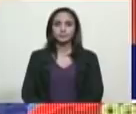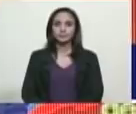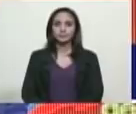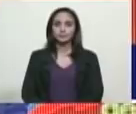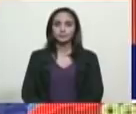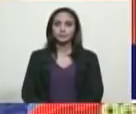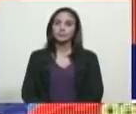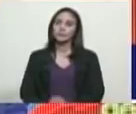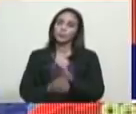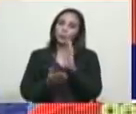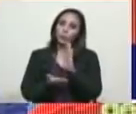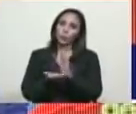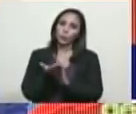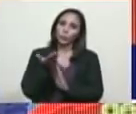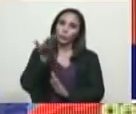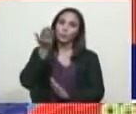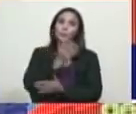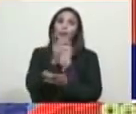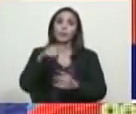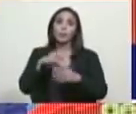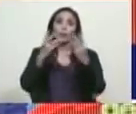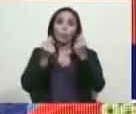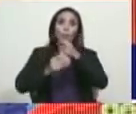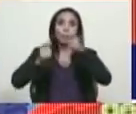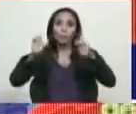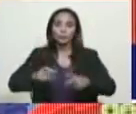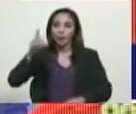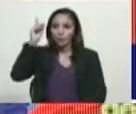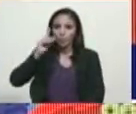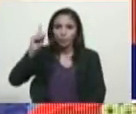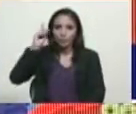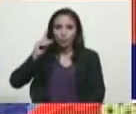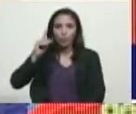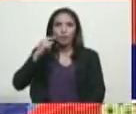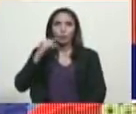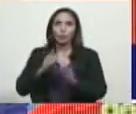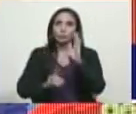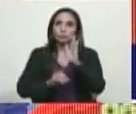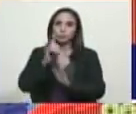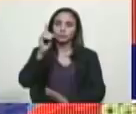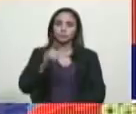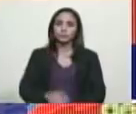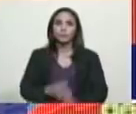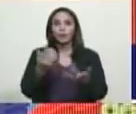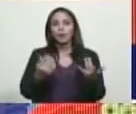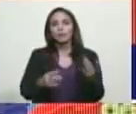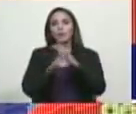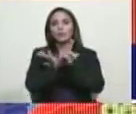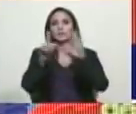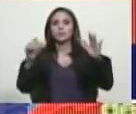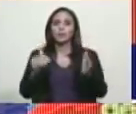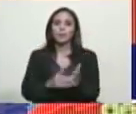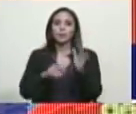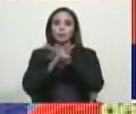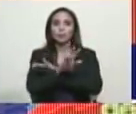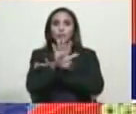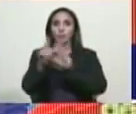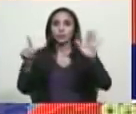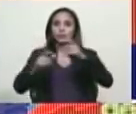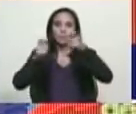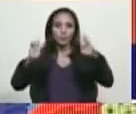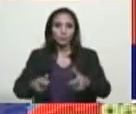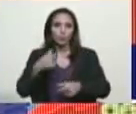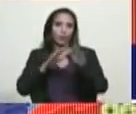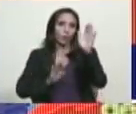Hay que aumentar el número de facilitadores y facilitadoras. Ahorita tenemos 26.256